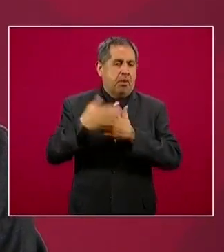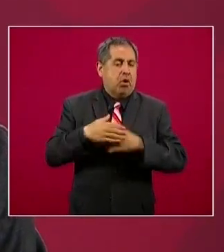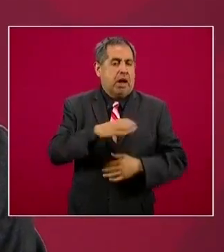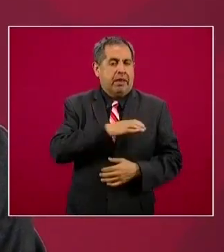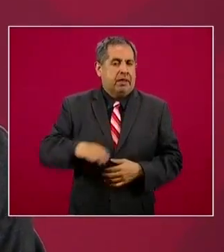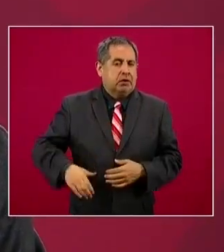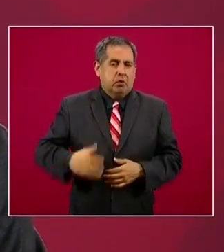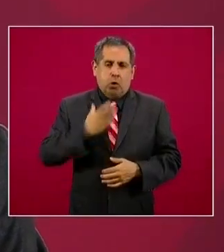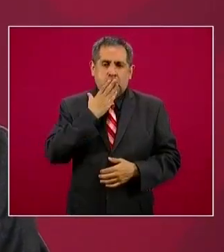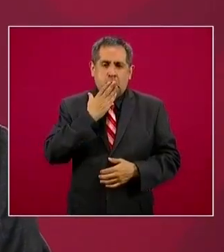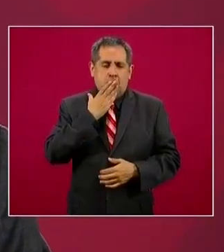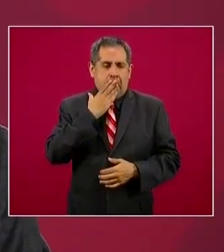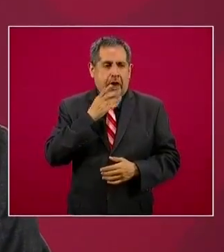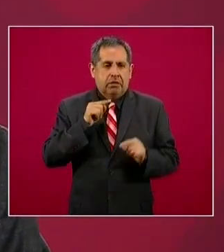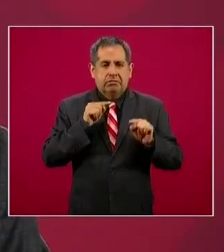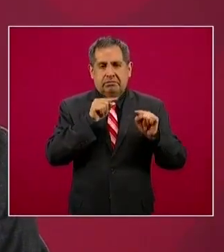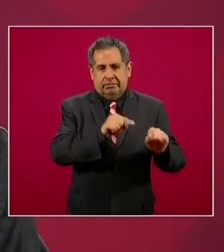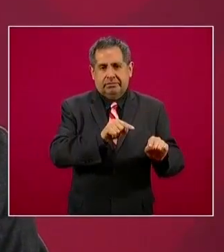para